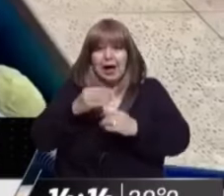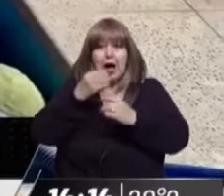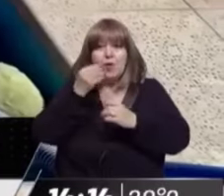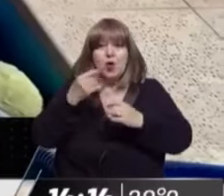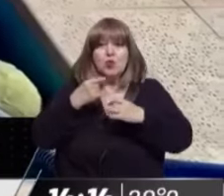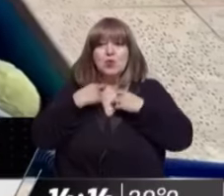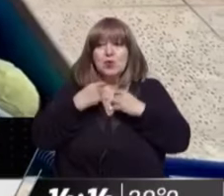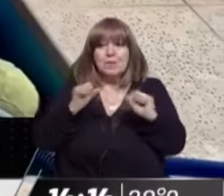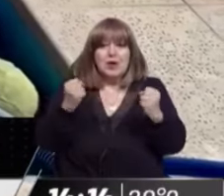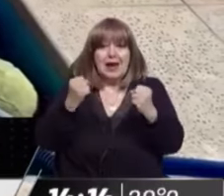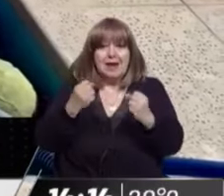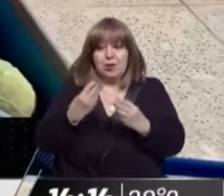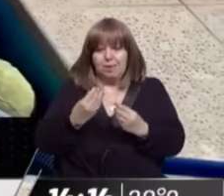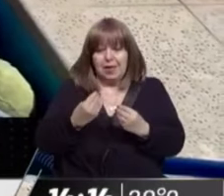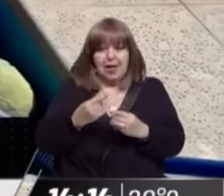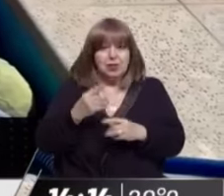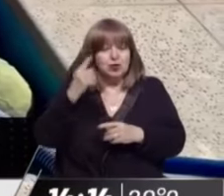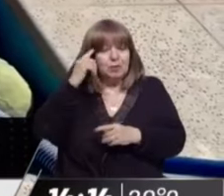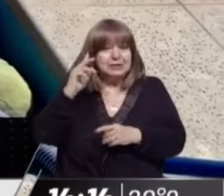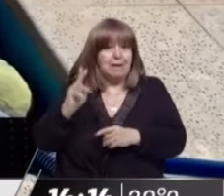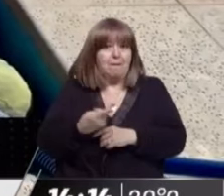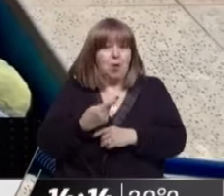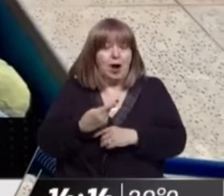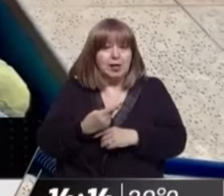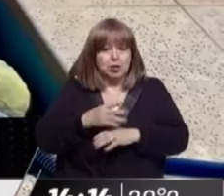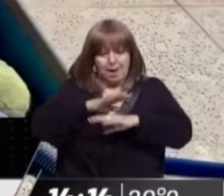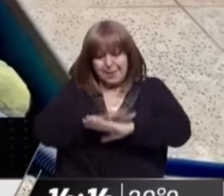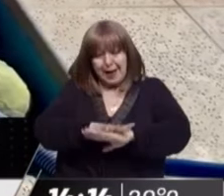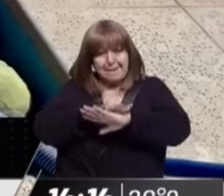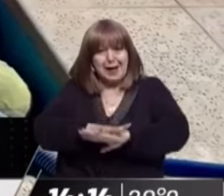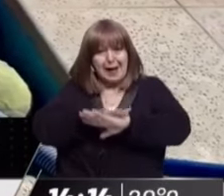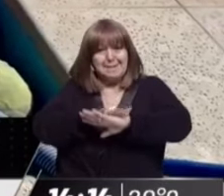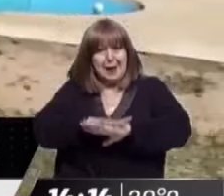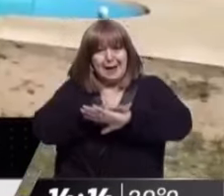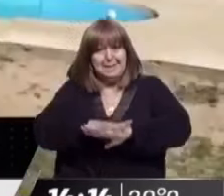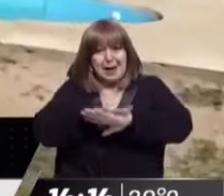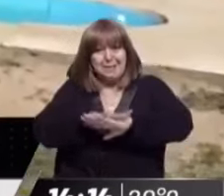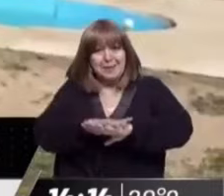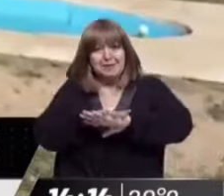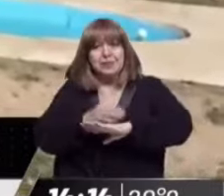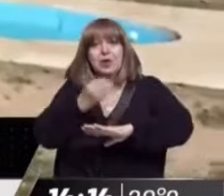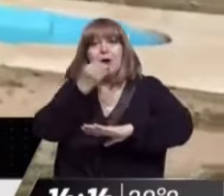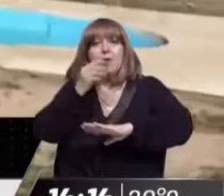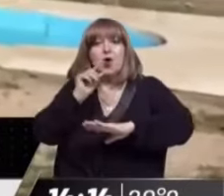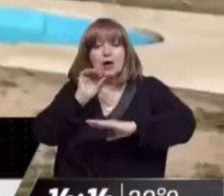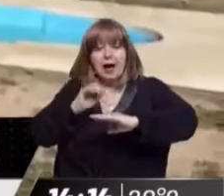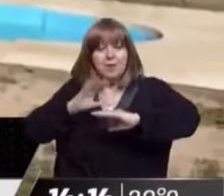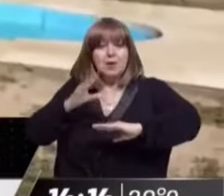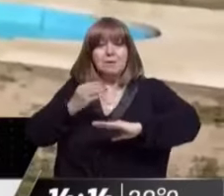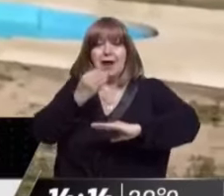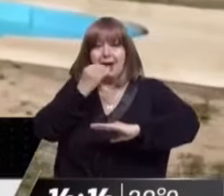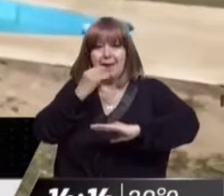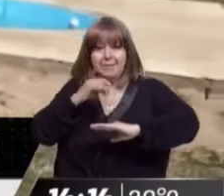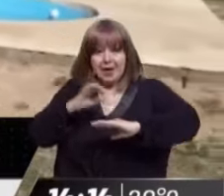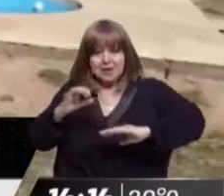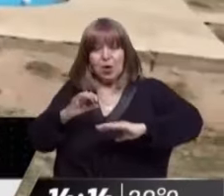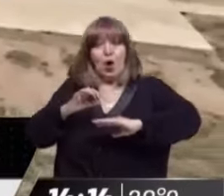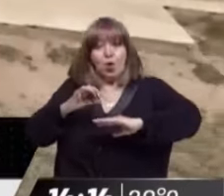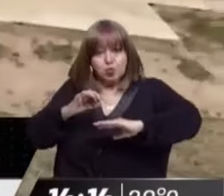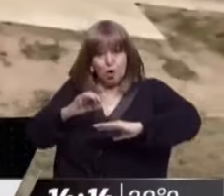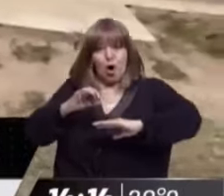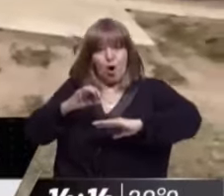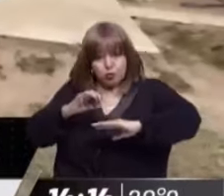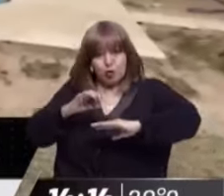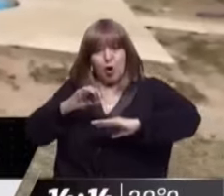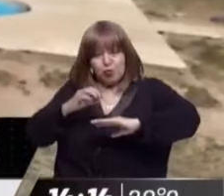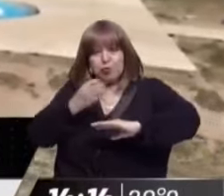muchos nervios y miedo pero lo primero empecé a revivirlo empecé a hacerle para que respire e respiración